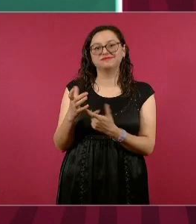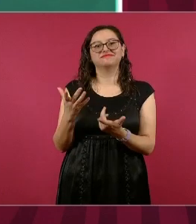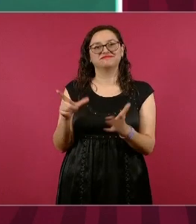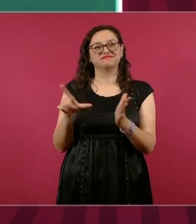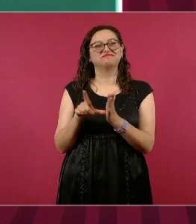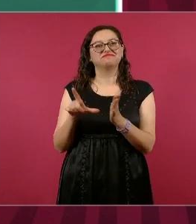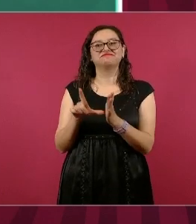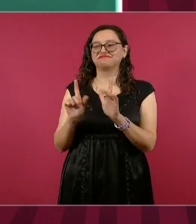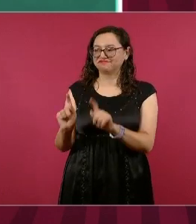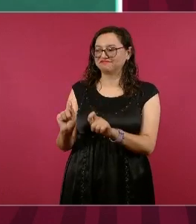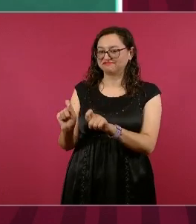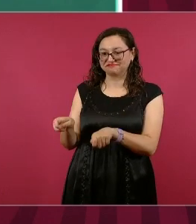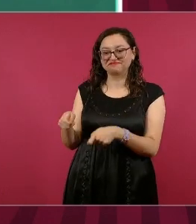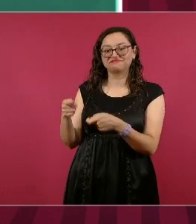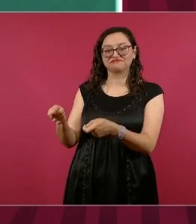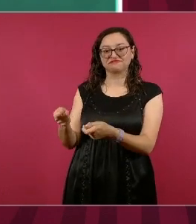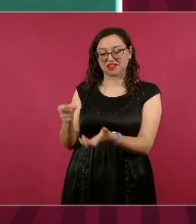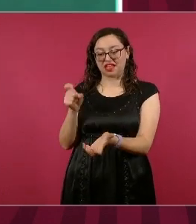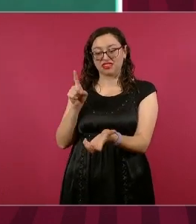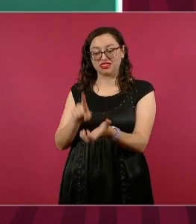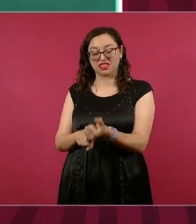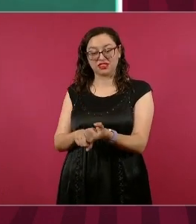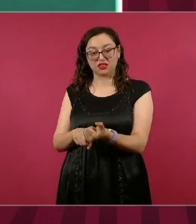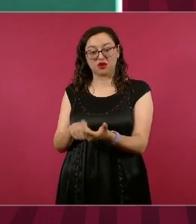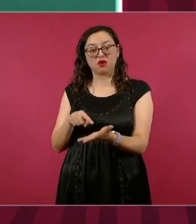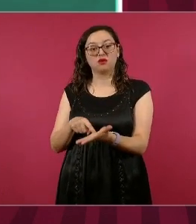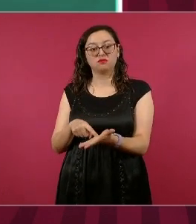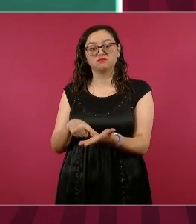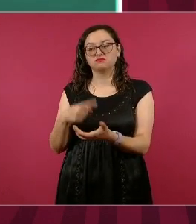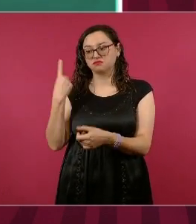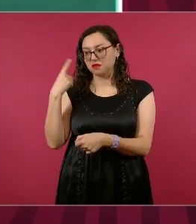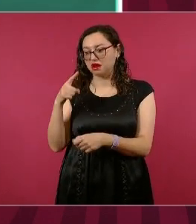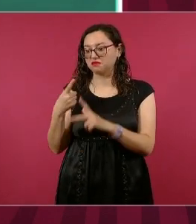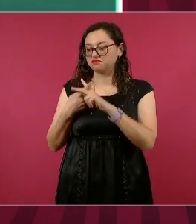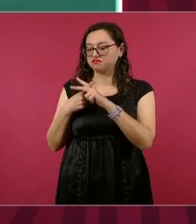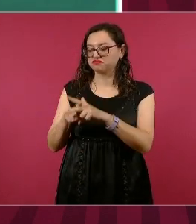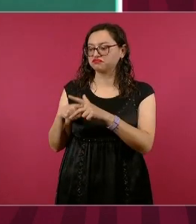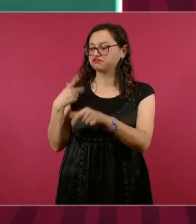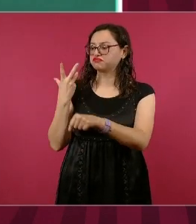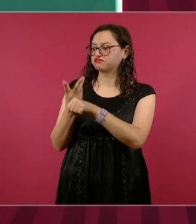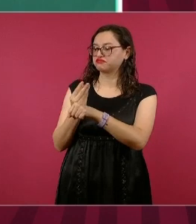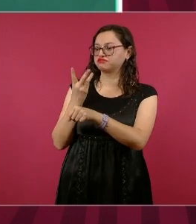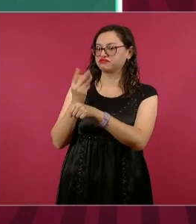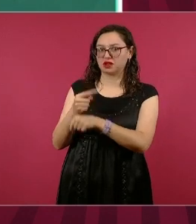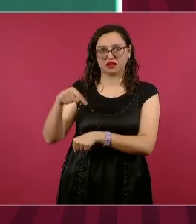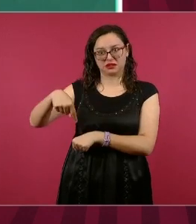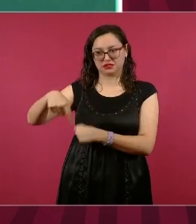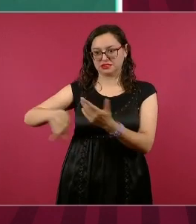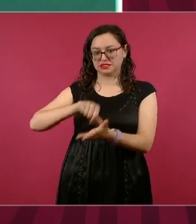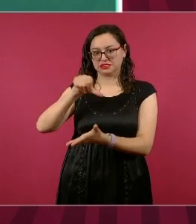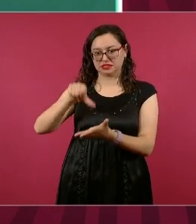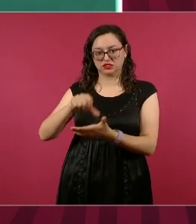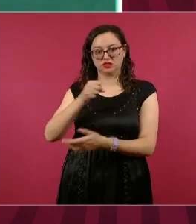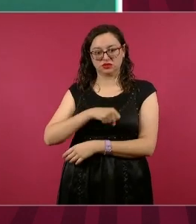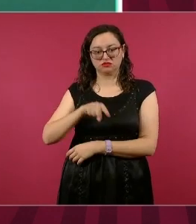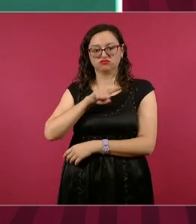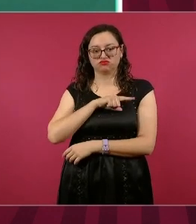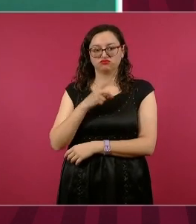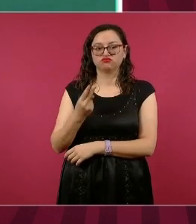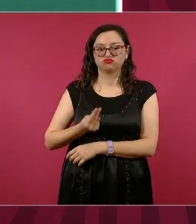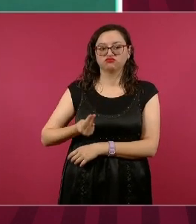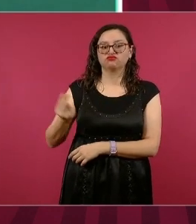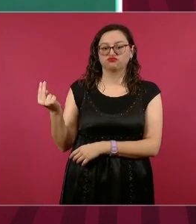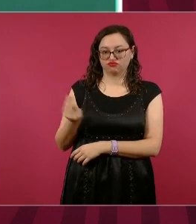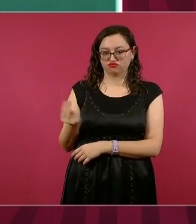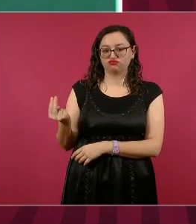este programa, la cual contará con los recursos correspondientes para poner en marcha las mejoras que aquí, en este centro de salud, se necesita.